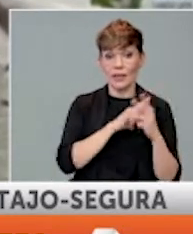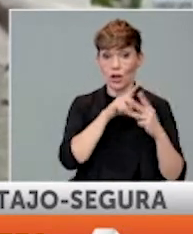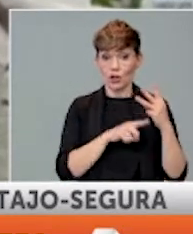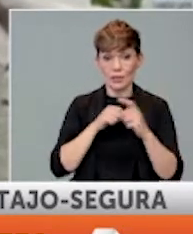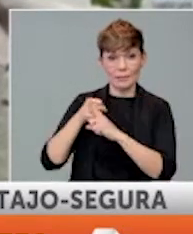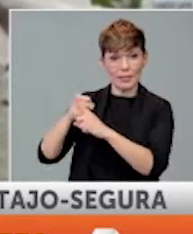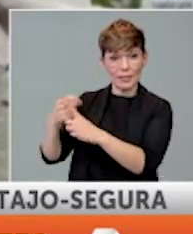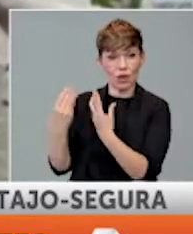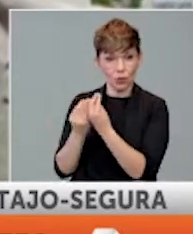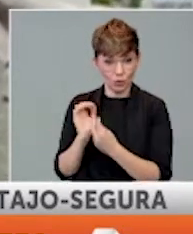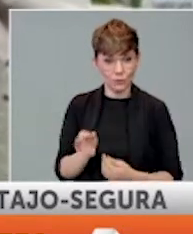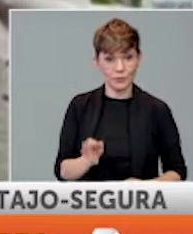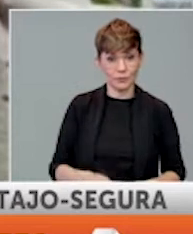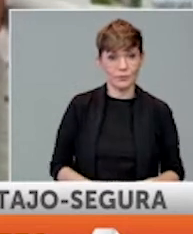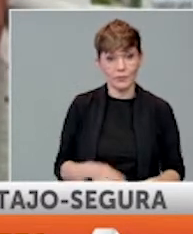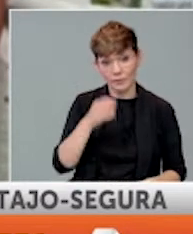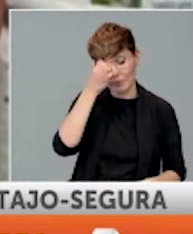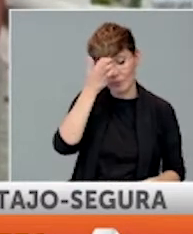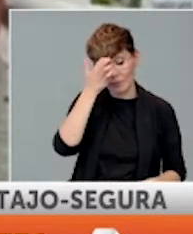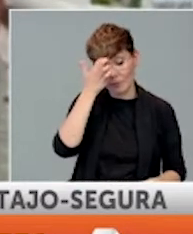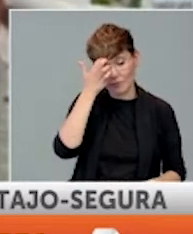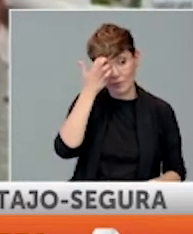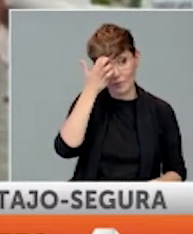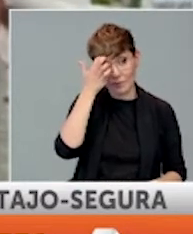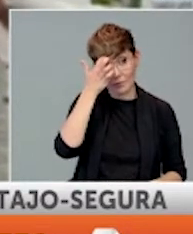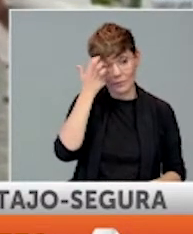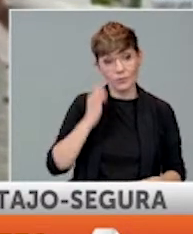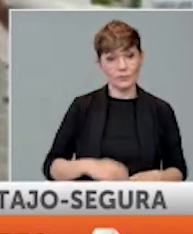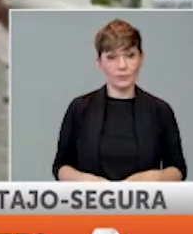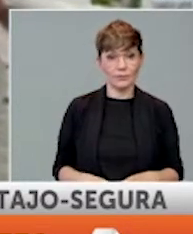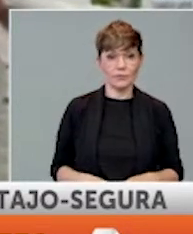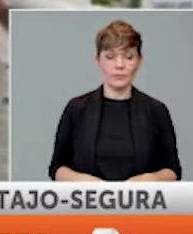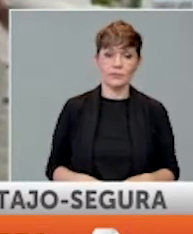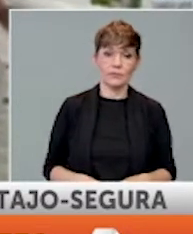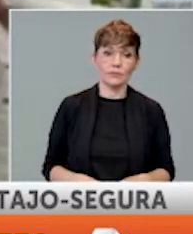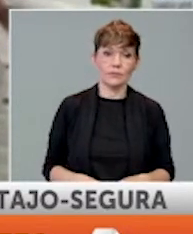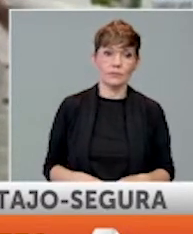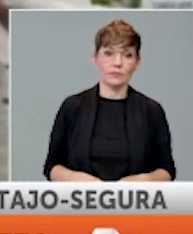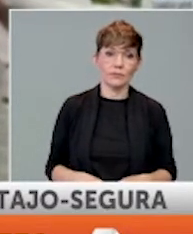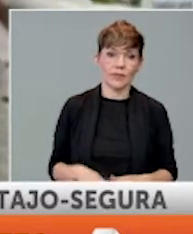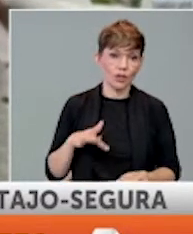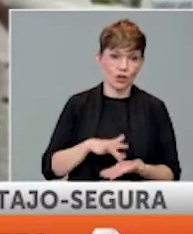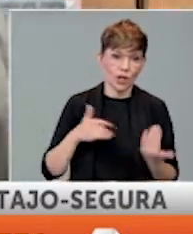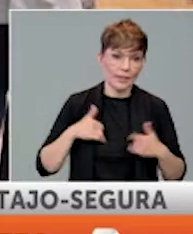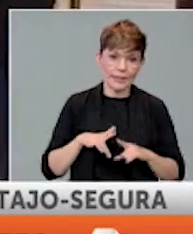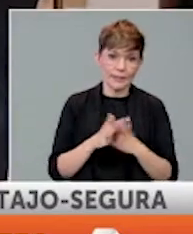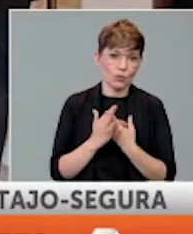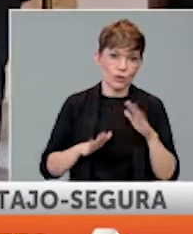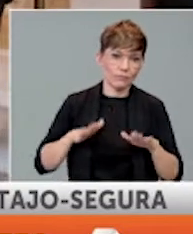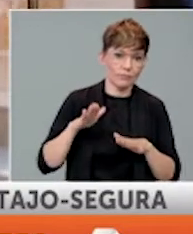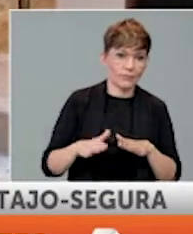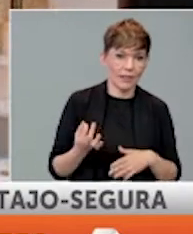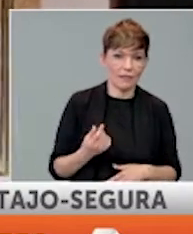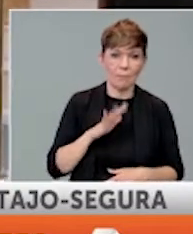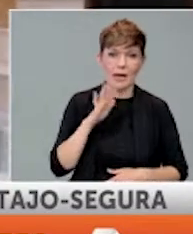juntos, ¿verdad? Yo creo que ha llegado el momento de que se dé un paso al frente, ¿no? Hay gente que esto lo entiende como una